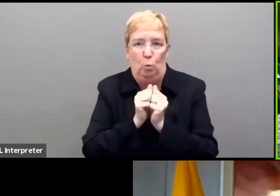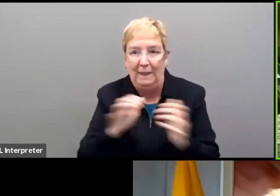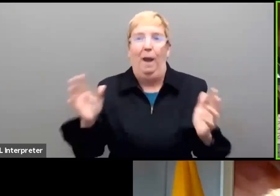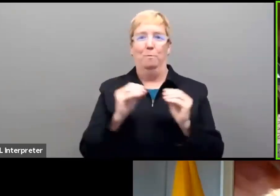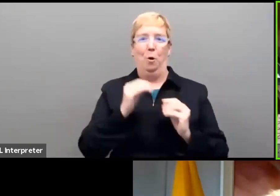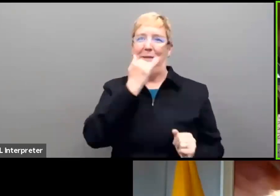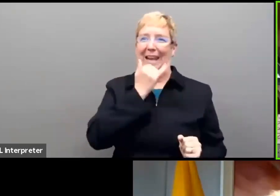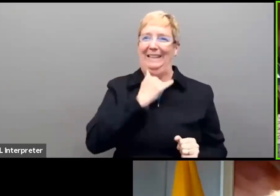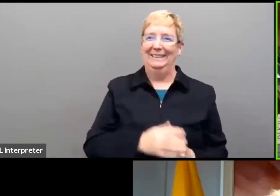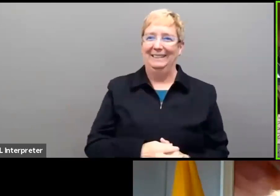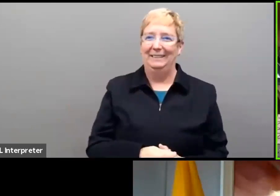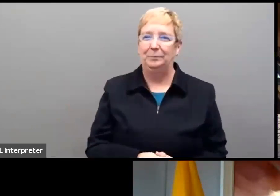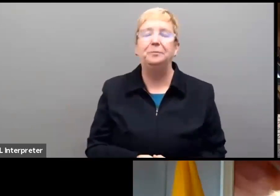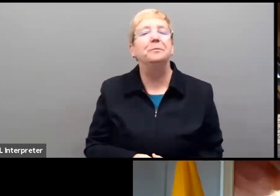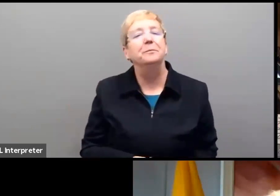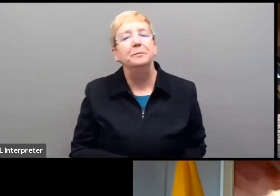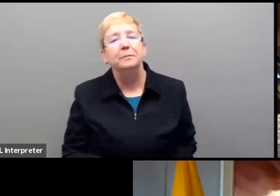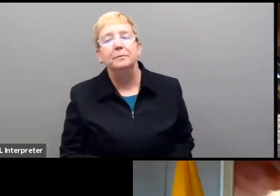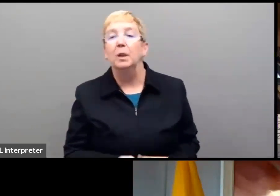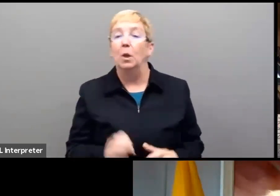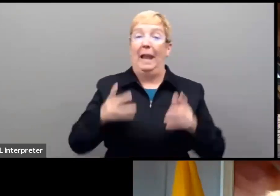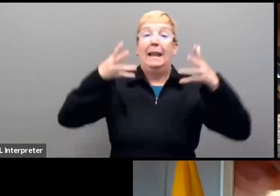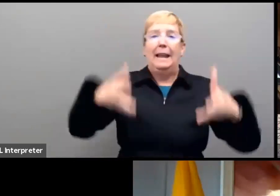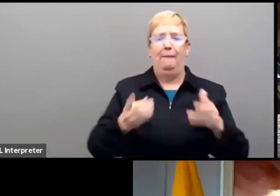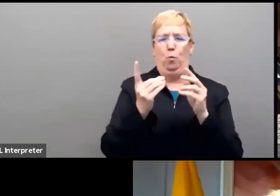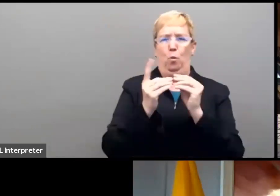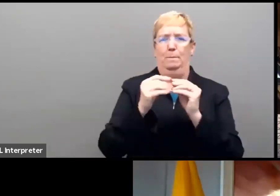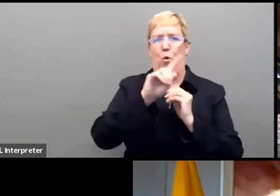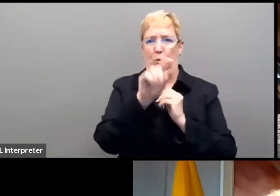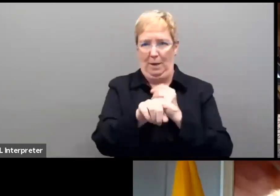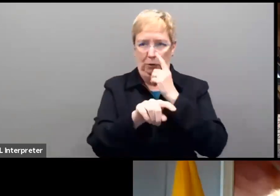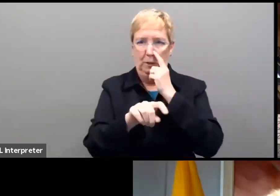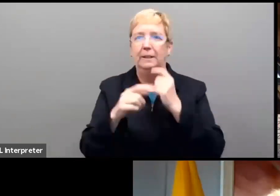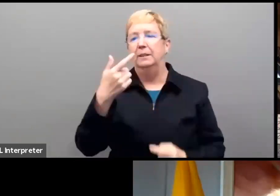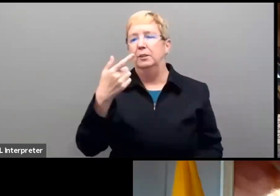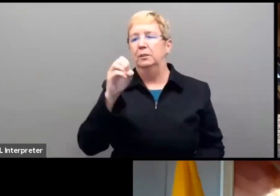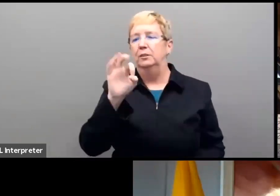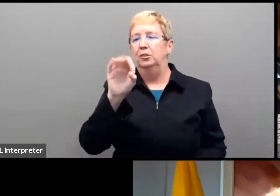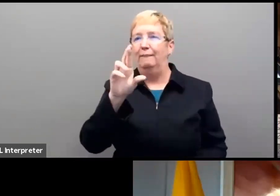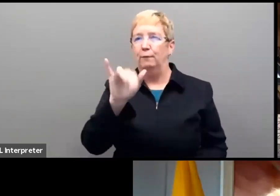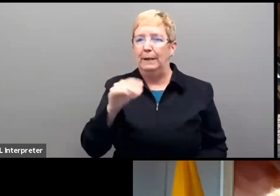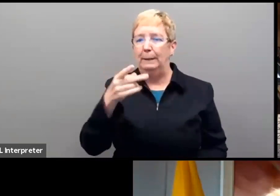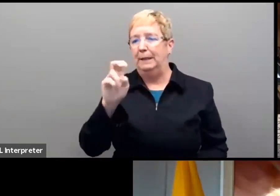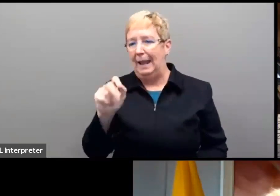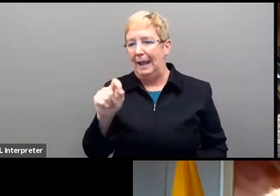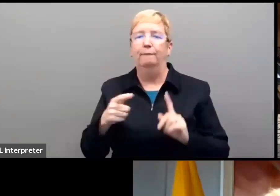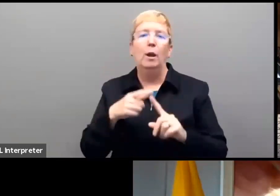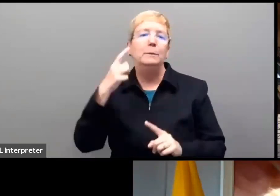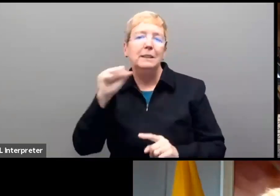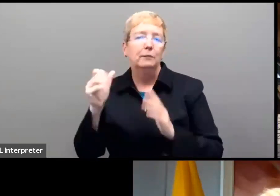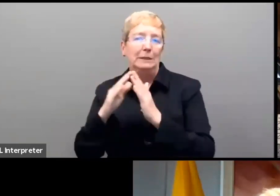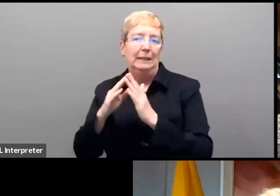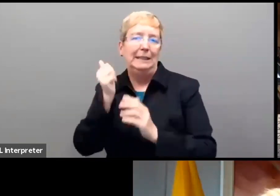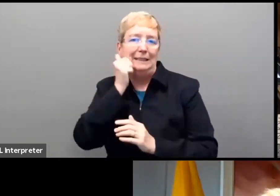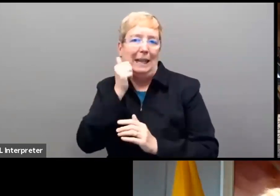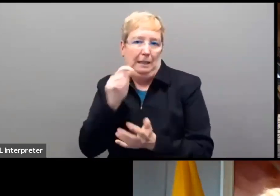personas que invitamos a entrar a los negocios, etcétera, a dejarse puesto el cubrebocas. Y esto lo vamos a hacer de manera